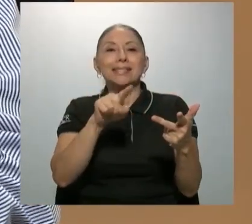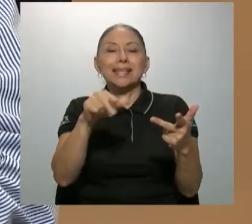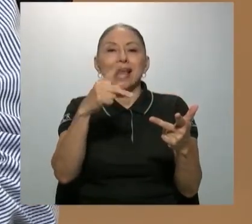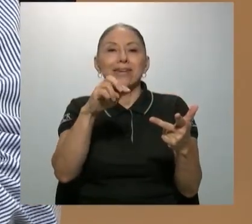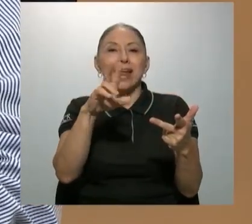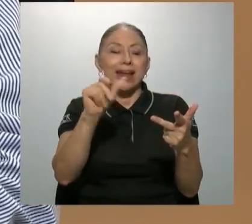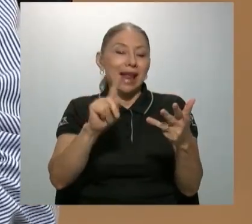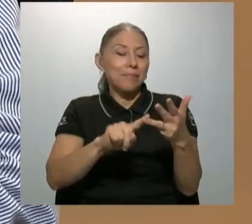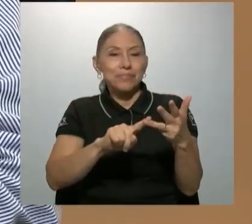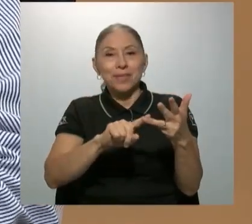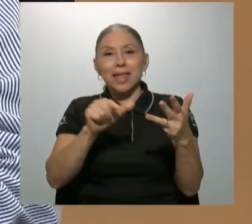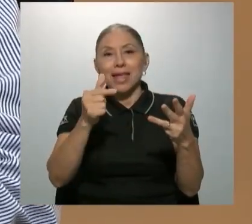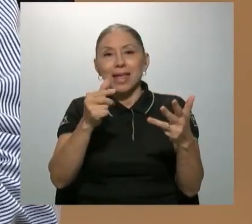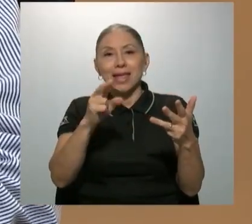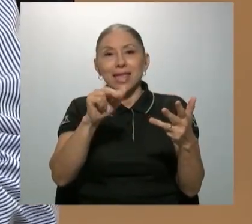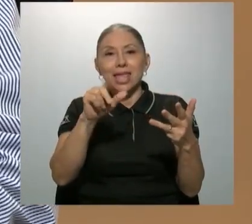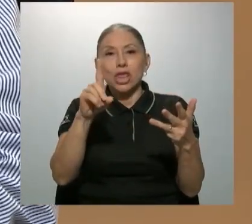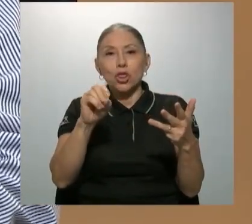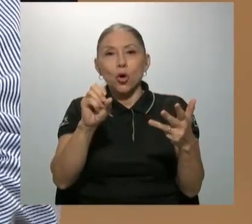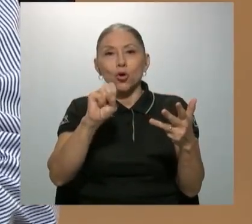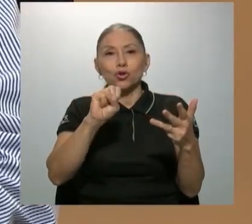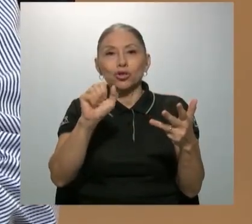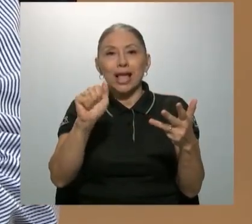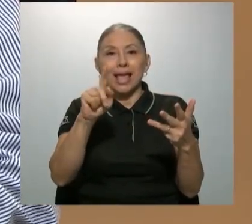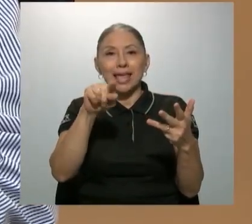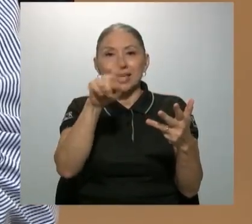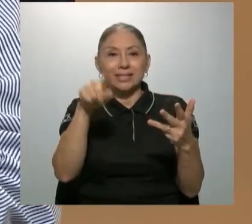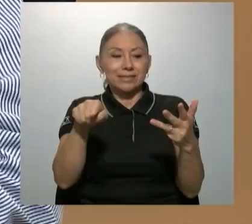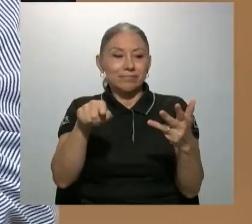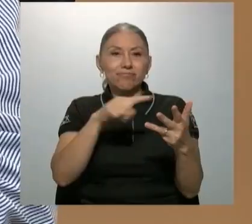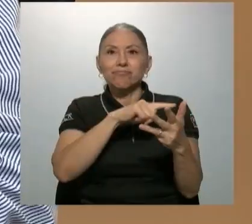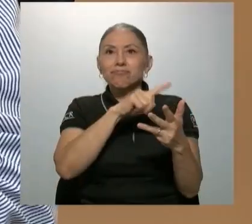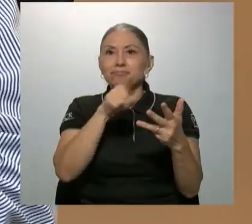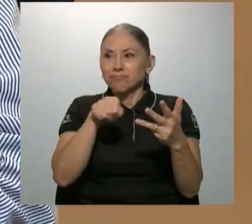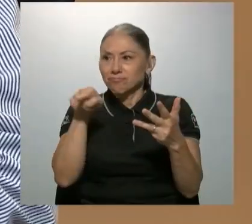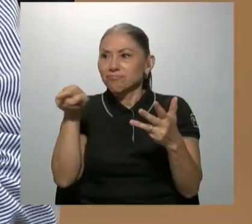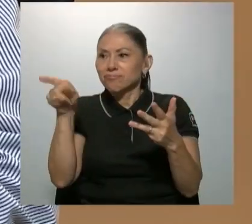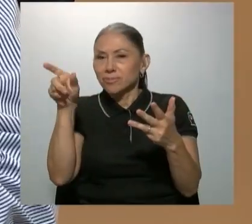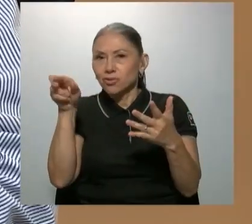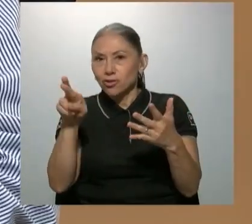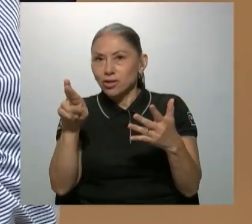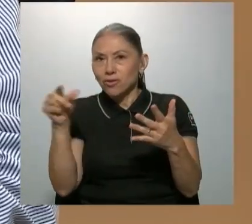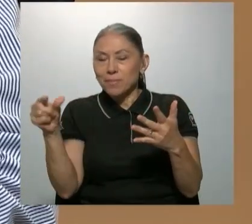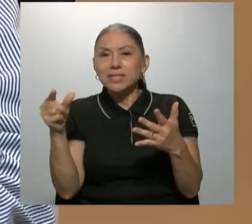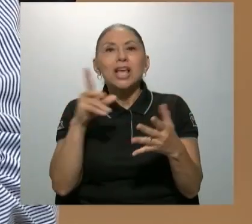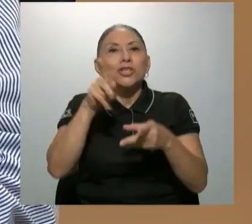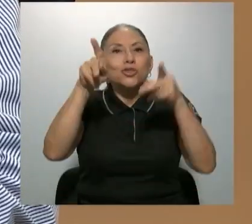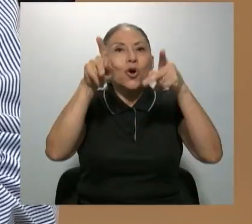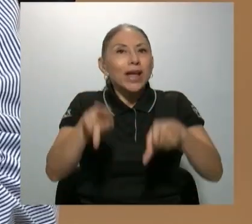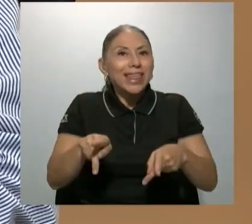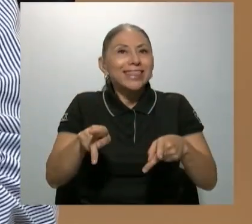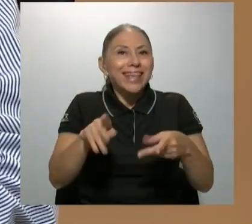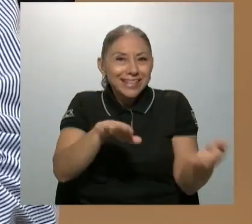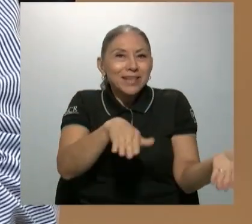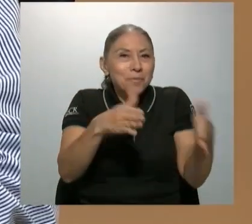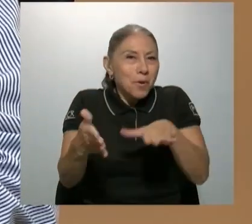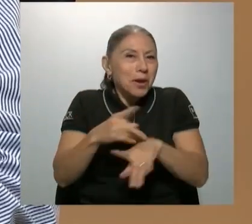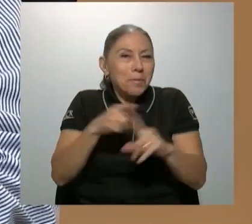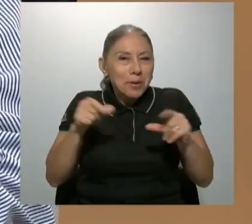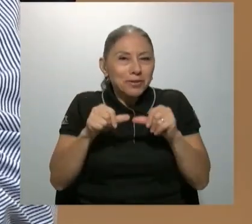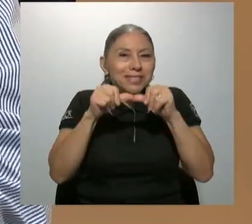Guido Sáenz. Son gentes que dejan huella en el país, y gente que se muere pero que siguen vivos, por así